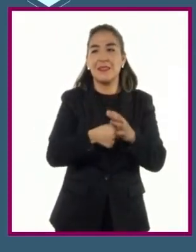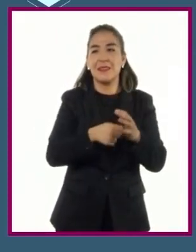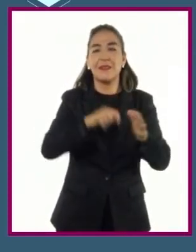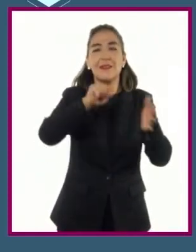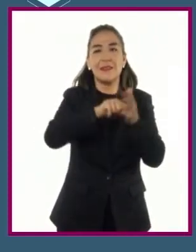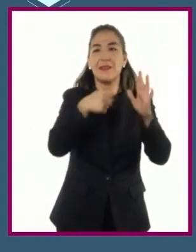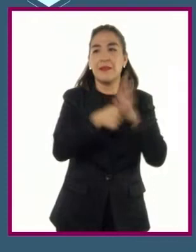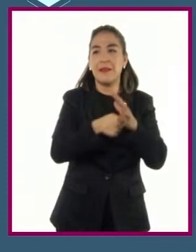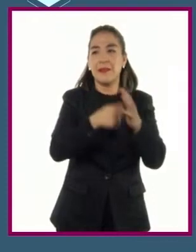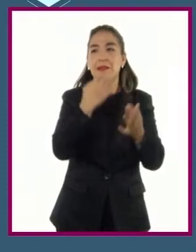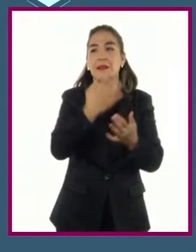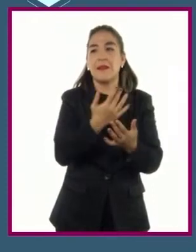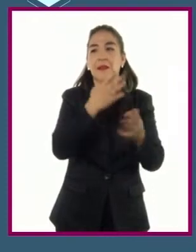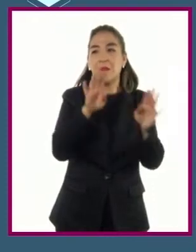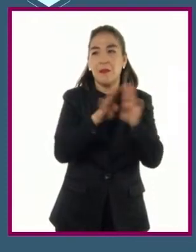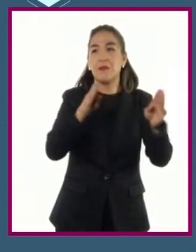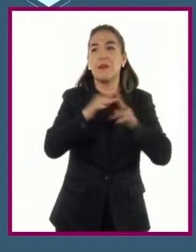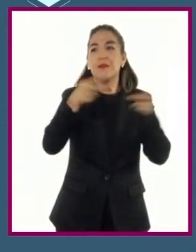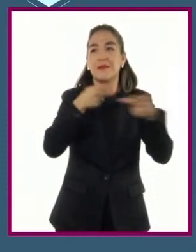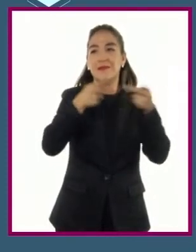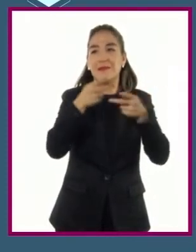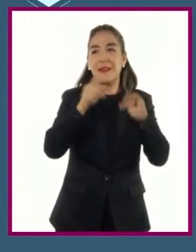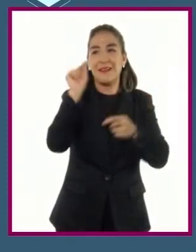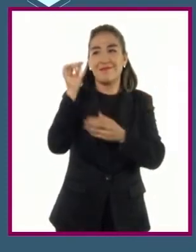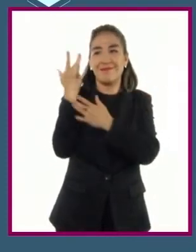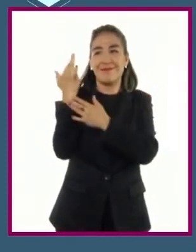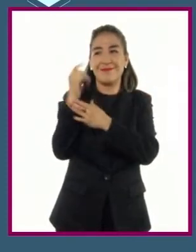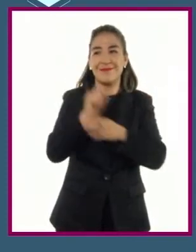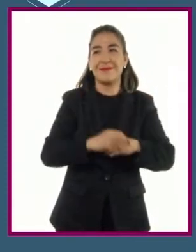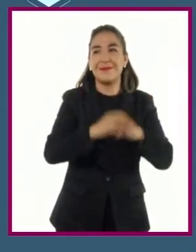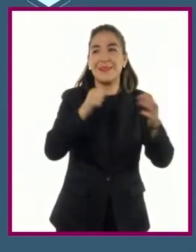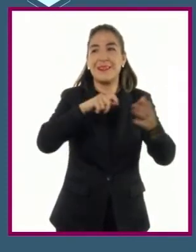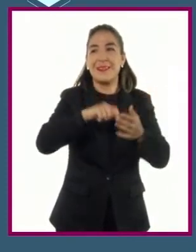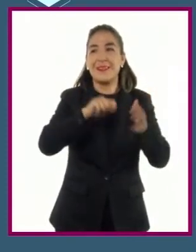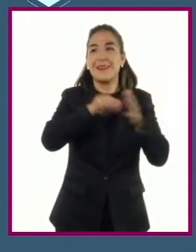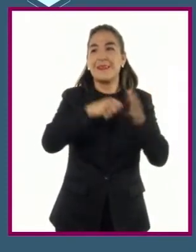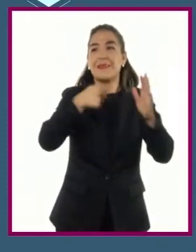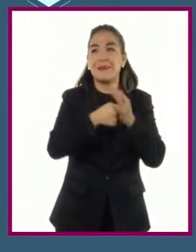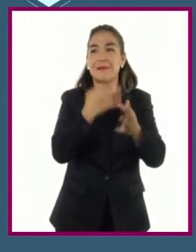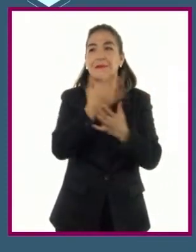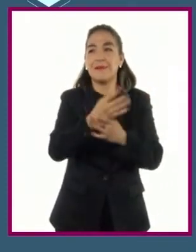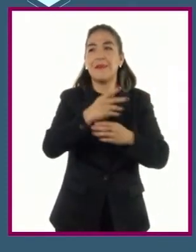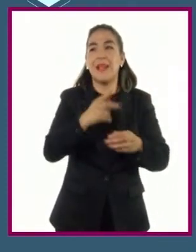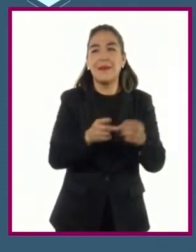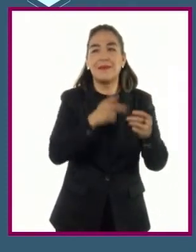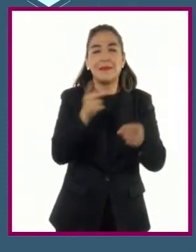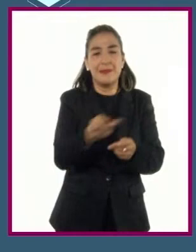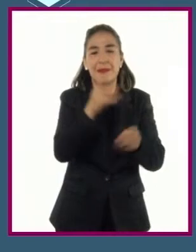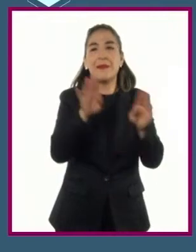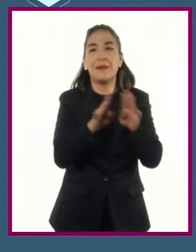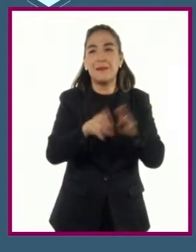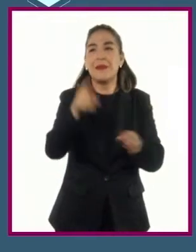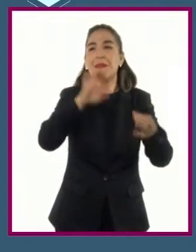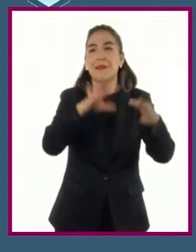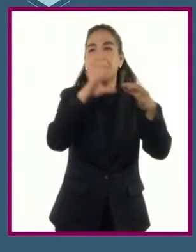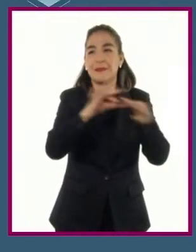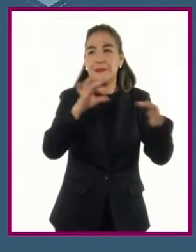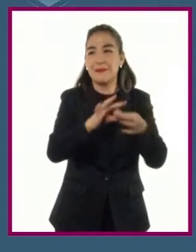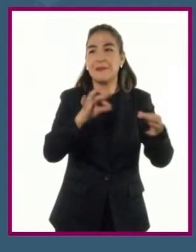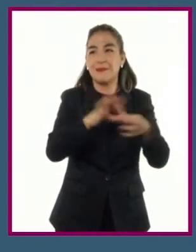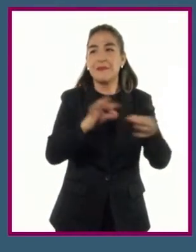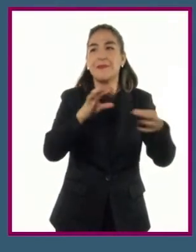evaluar un proceso o un producto útil en la vida cotidiana. Las preguntas que pueden abordar en el proyecto